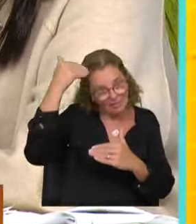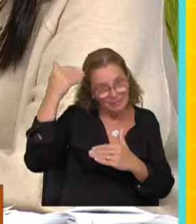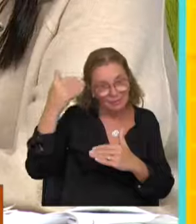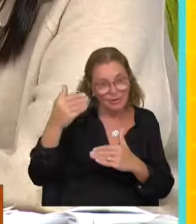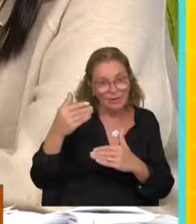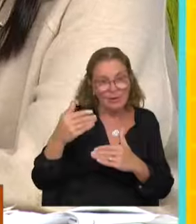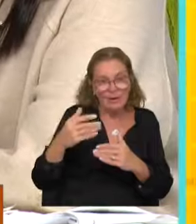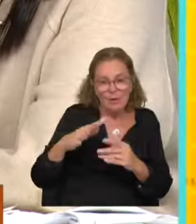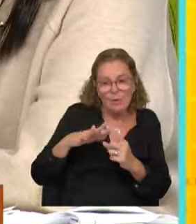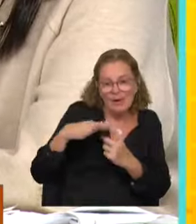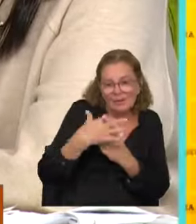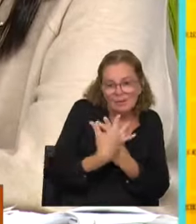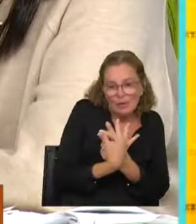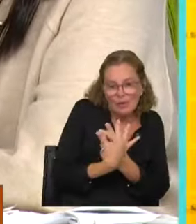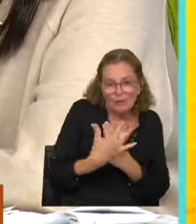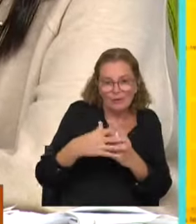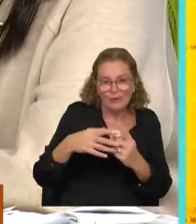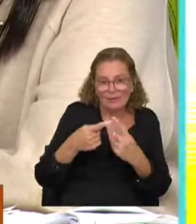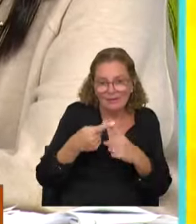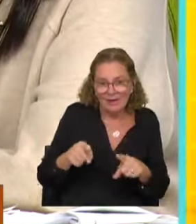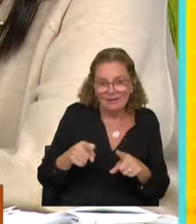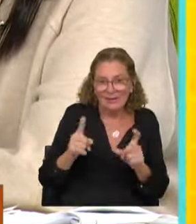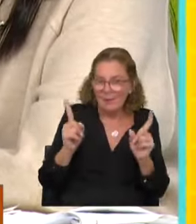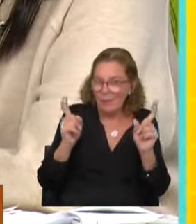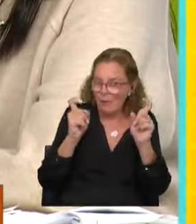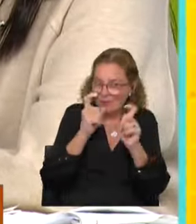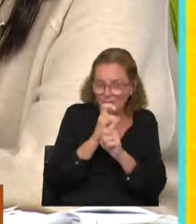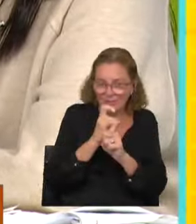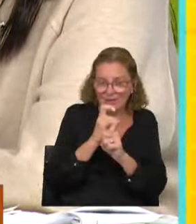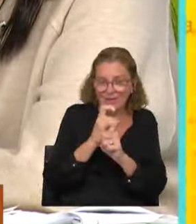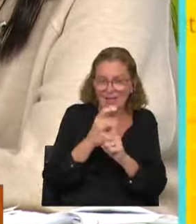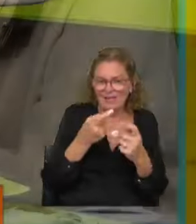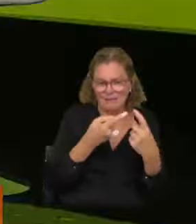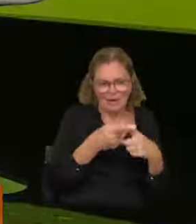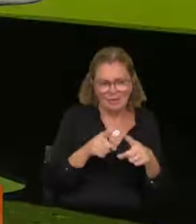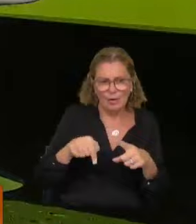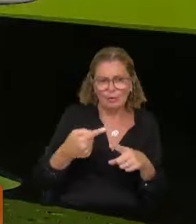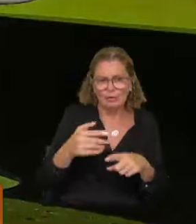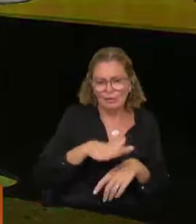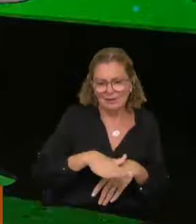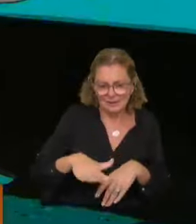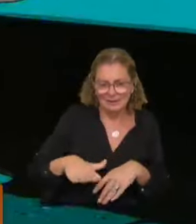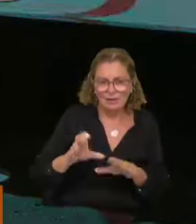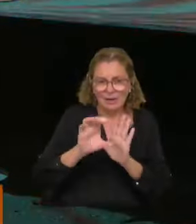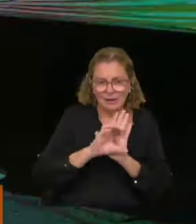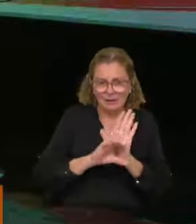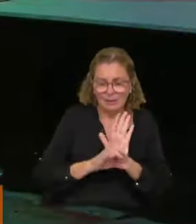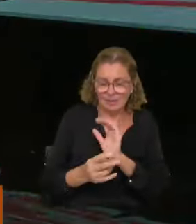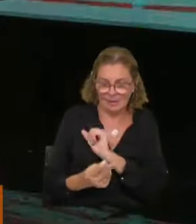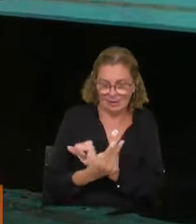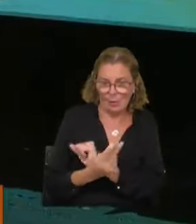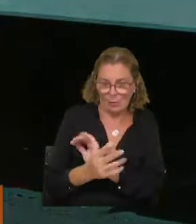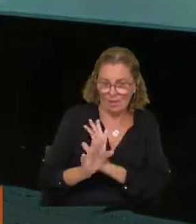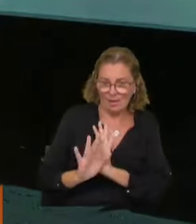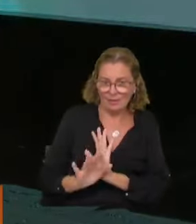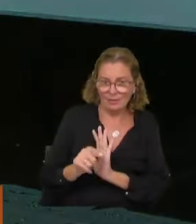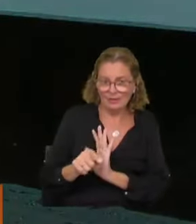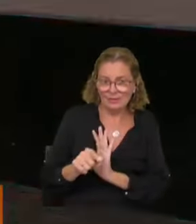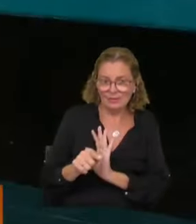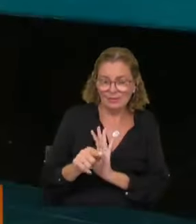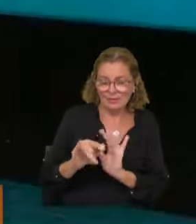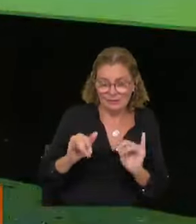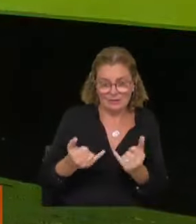ambiente adverso es absolutamente distinto al desarrollo del cerebro de un niño que tenga todas estas características de cuidado y eso pasa